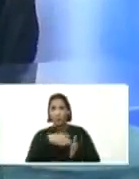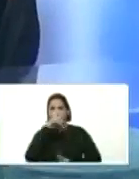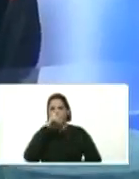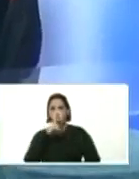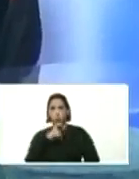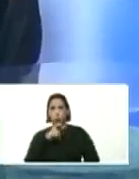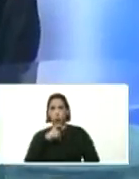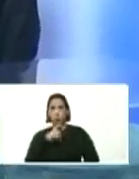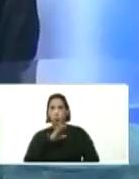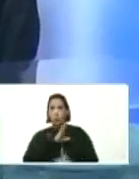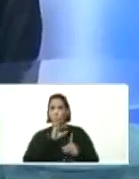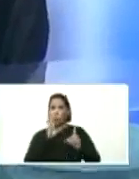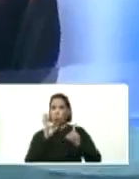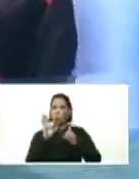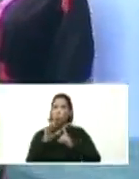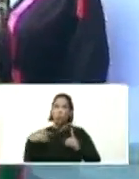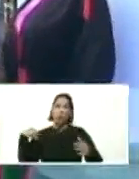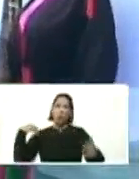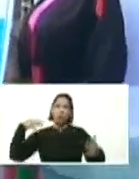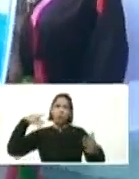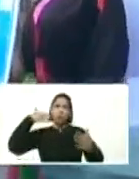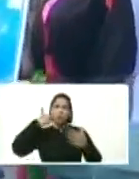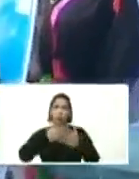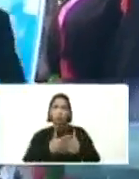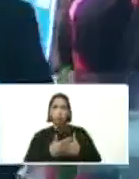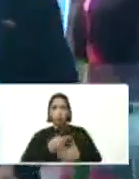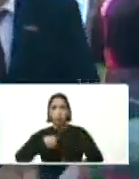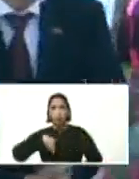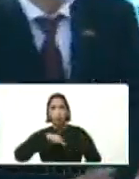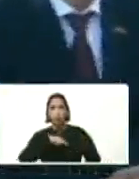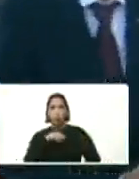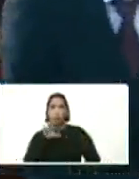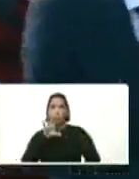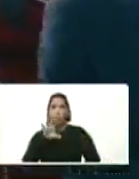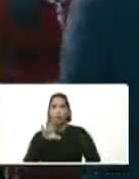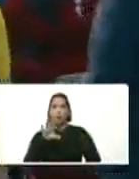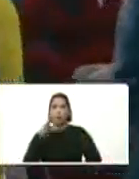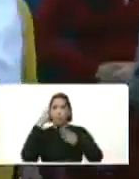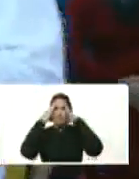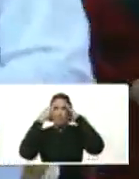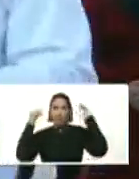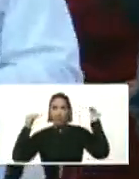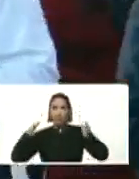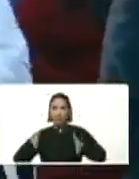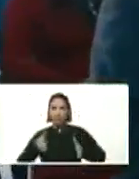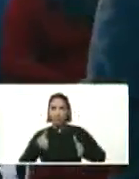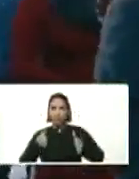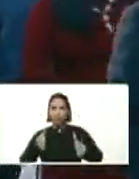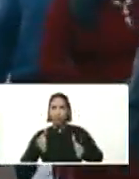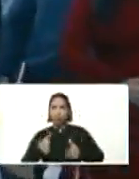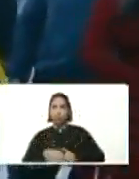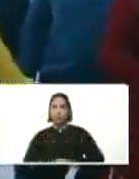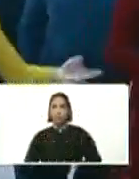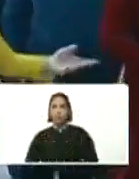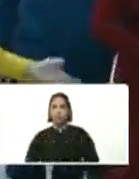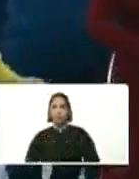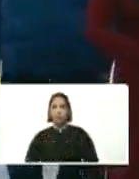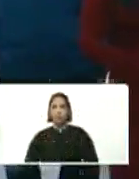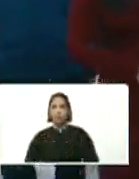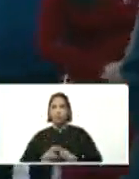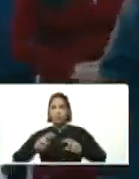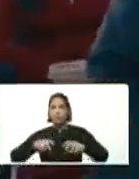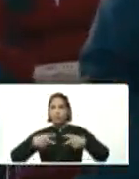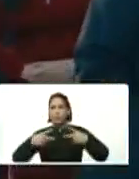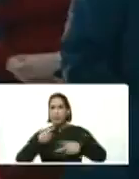nuestra hermana Vietnam. Vamos en el camino de Vietnam, de la renovación y